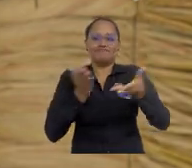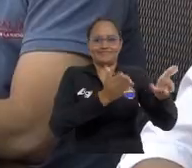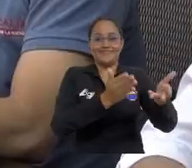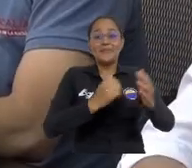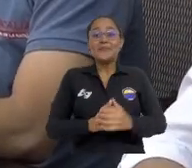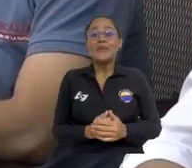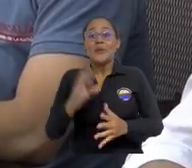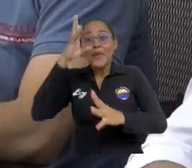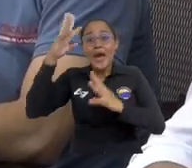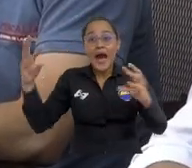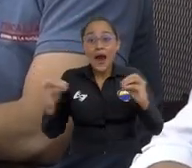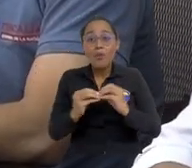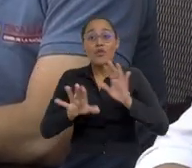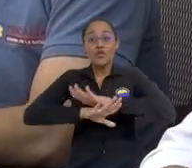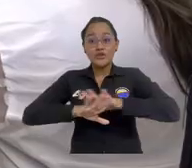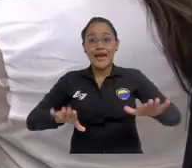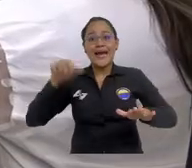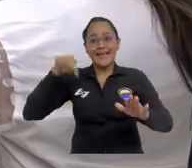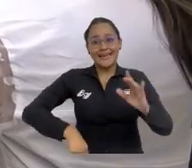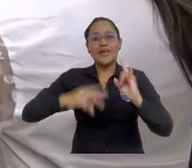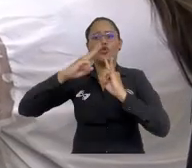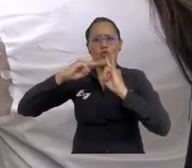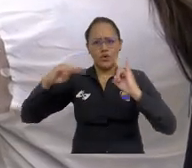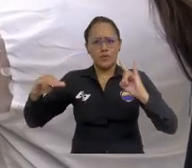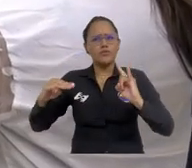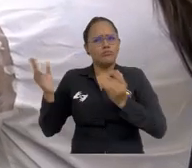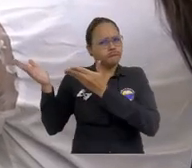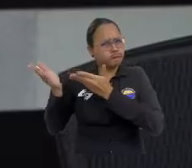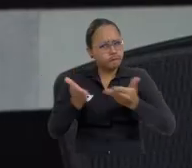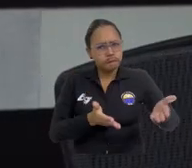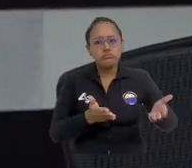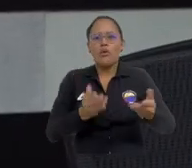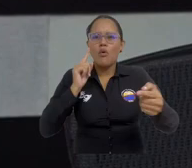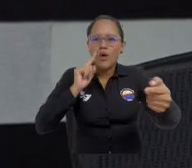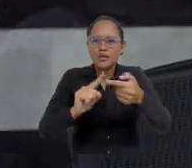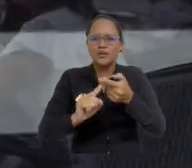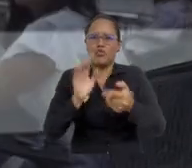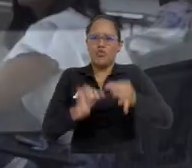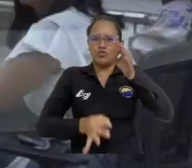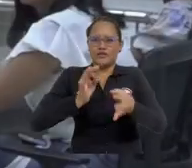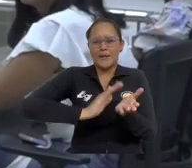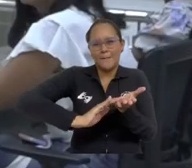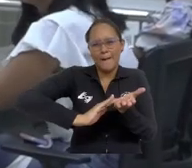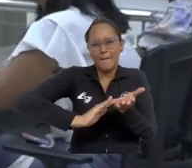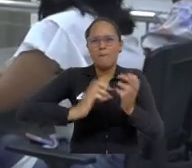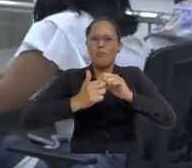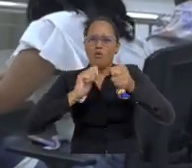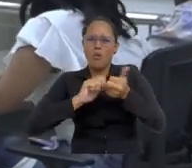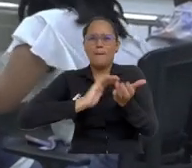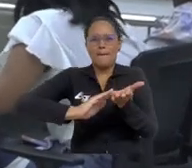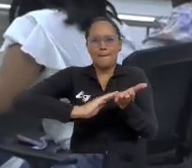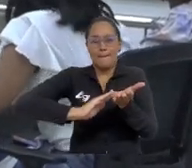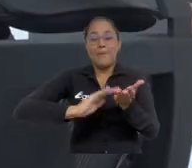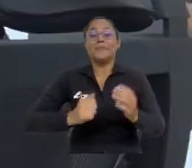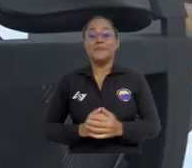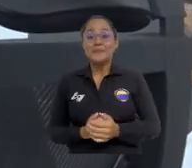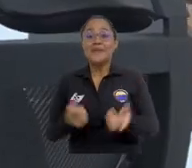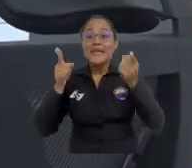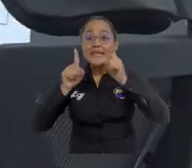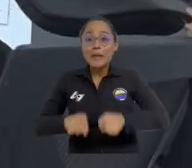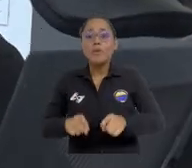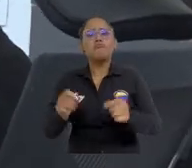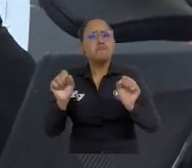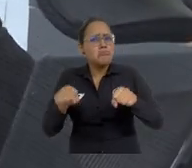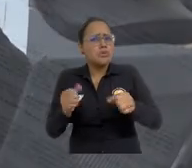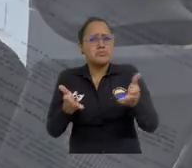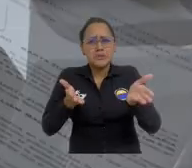del proceso. Con este acuerdo de voluntades, la Alma Mater prestará los servicios de mediación penal para una justicia restaurativa y resolución de